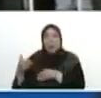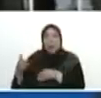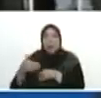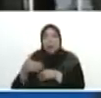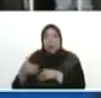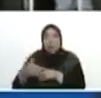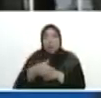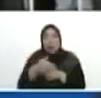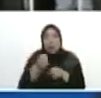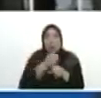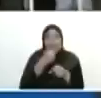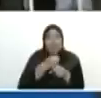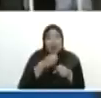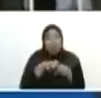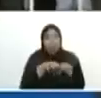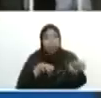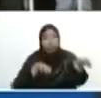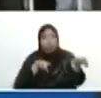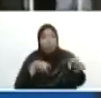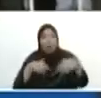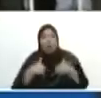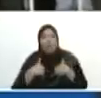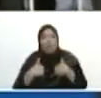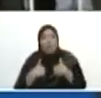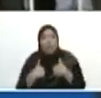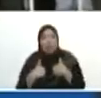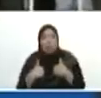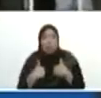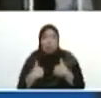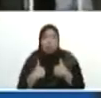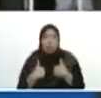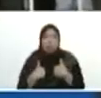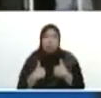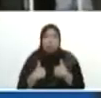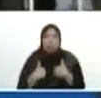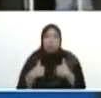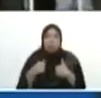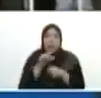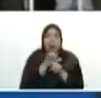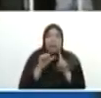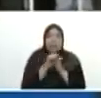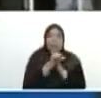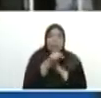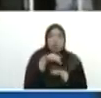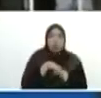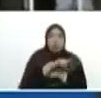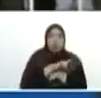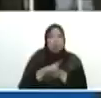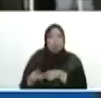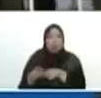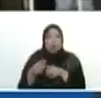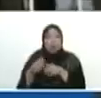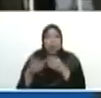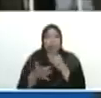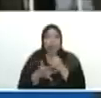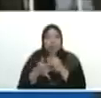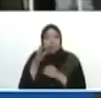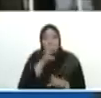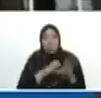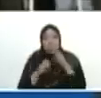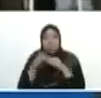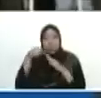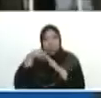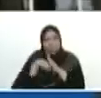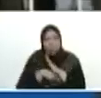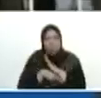pescadoras y en general el hábitat ordene un estudio técnico científico de